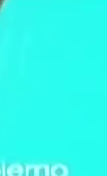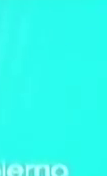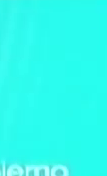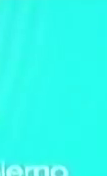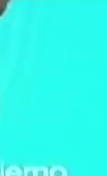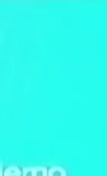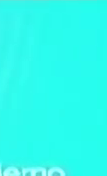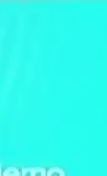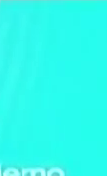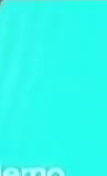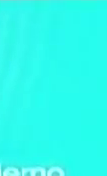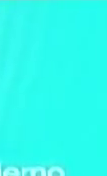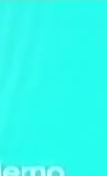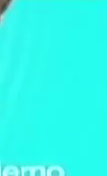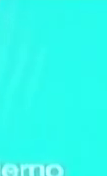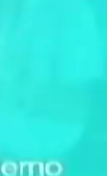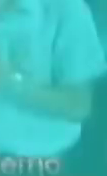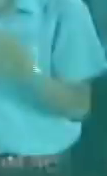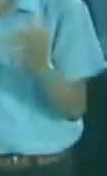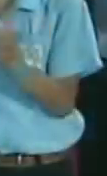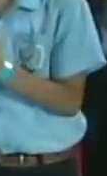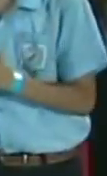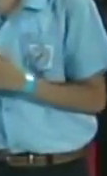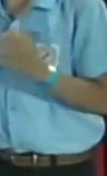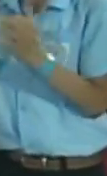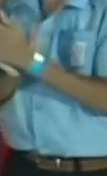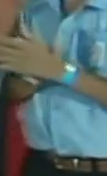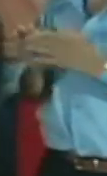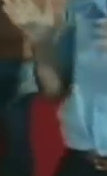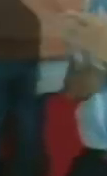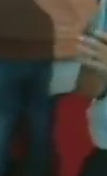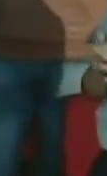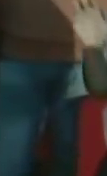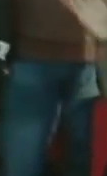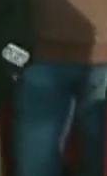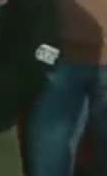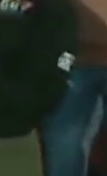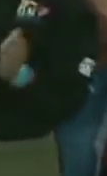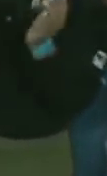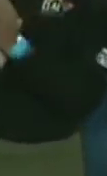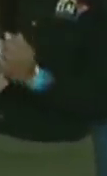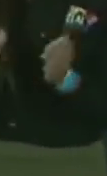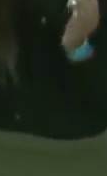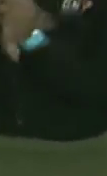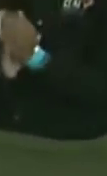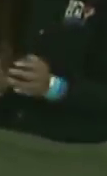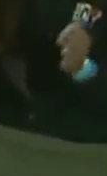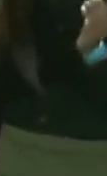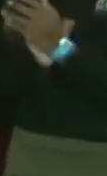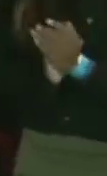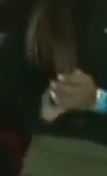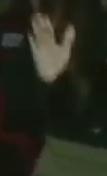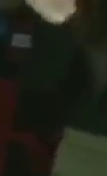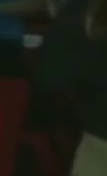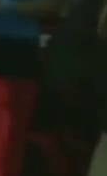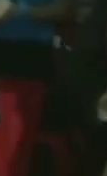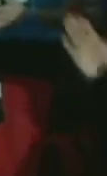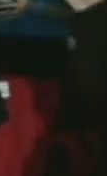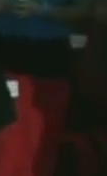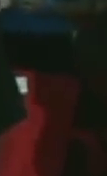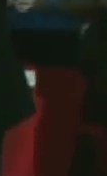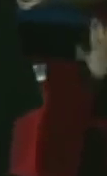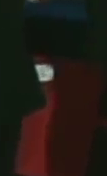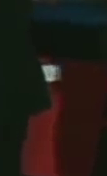del continente. Y es que esta actividad, tras varios días de debates y discusiones, se generaron desde el